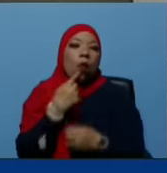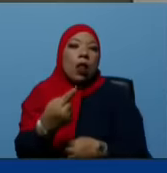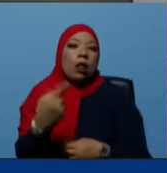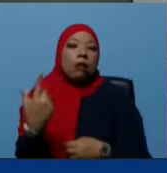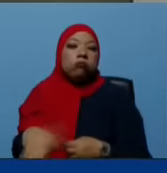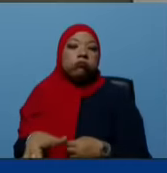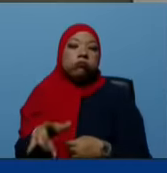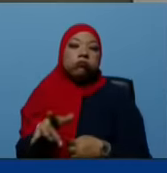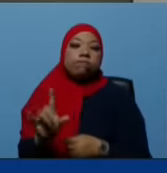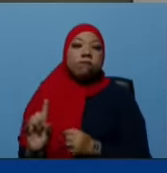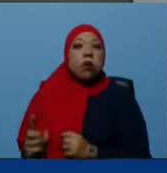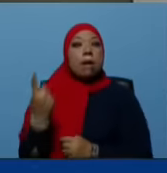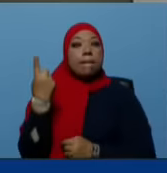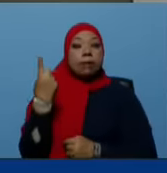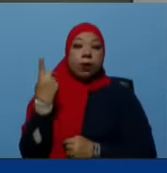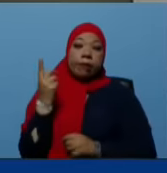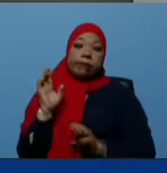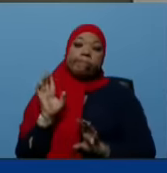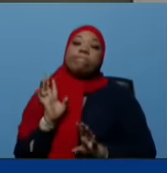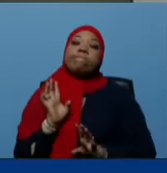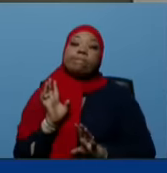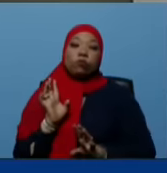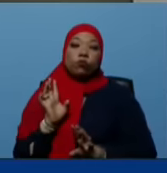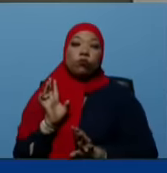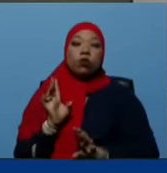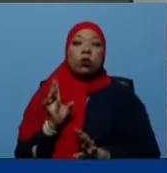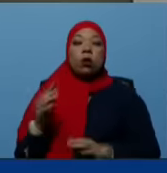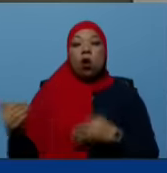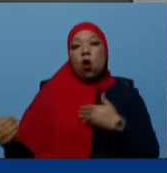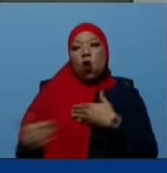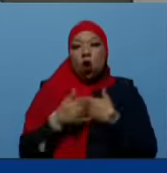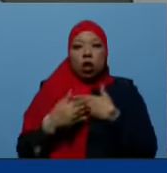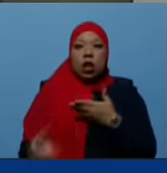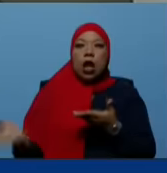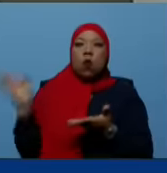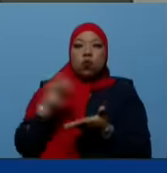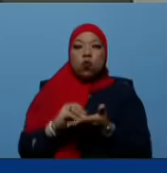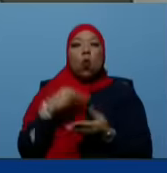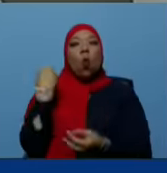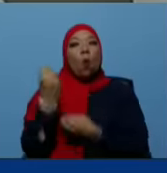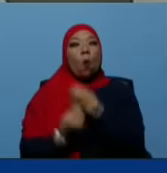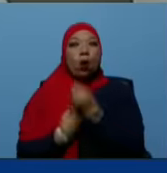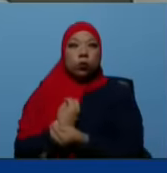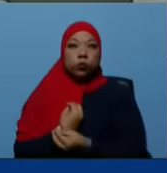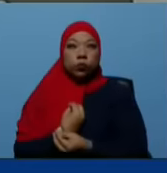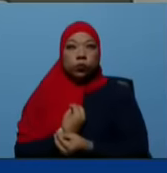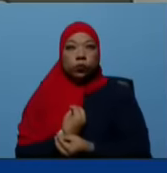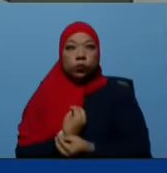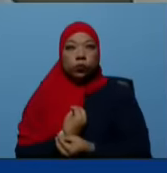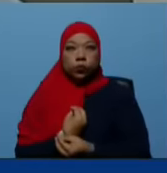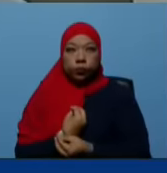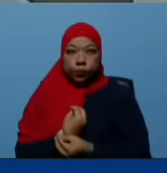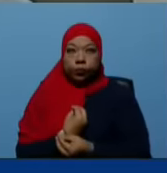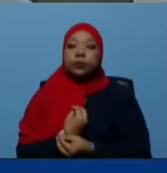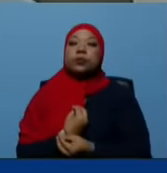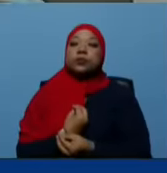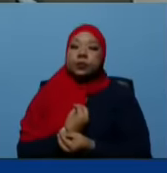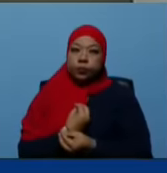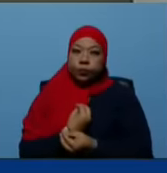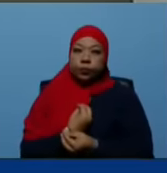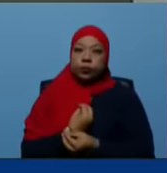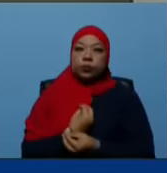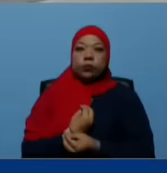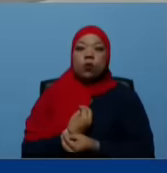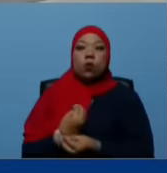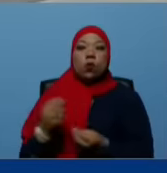no sería la primera vez que lancen un contraataque, como hicieron precisamente